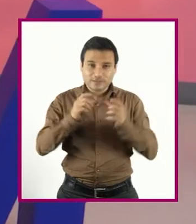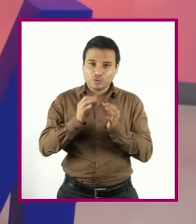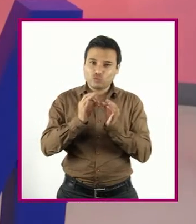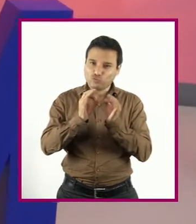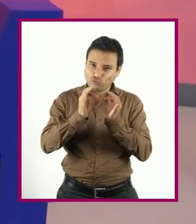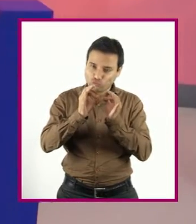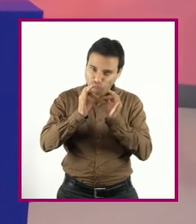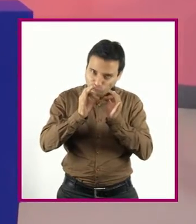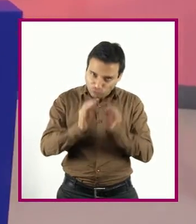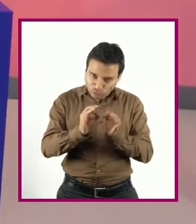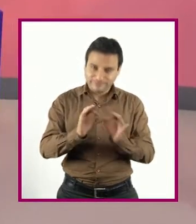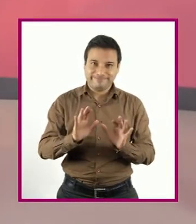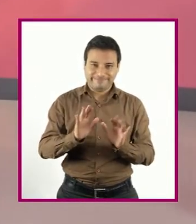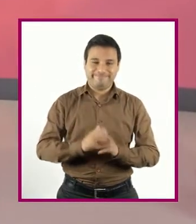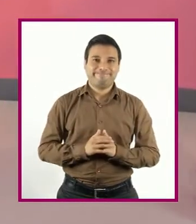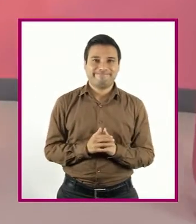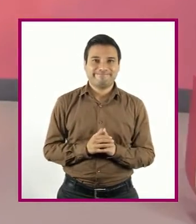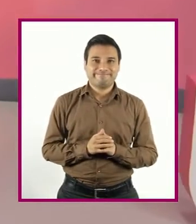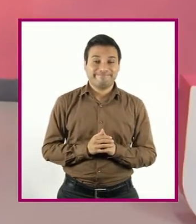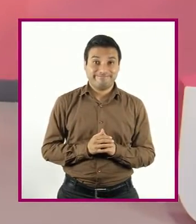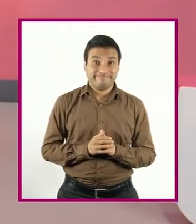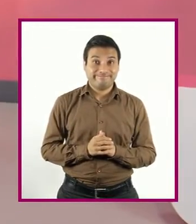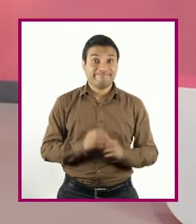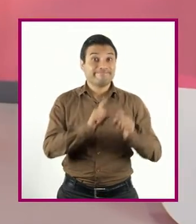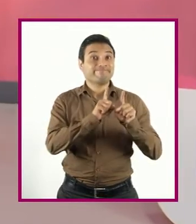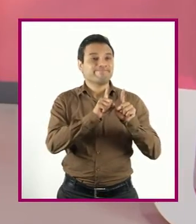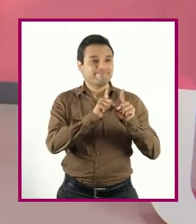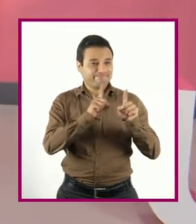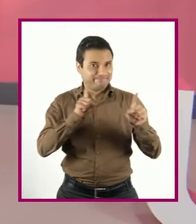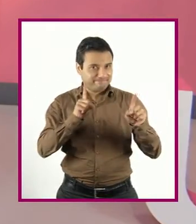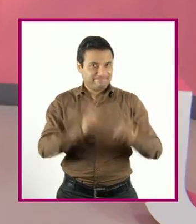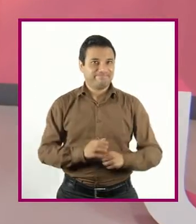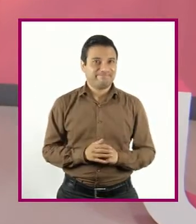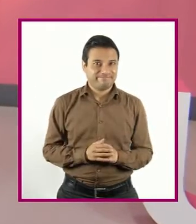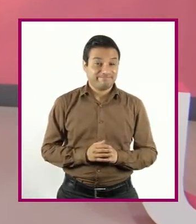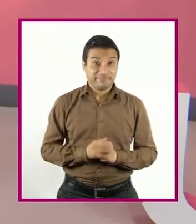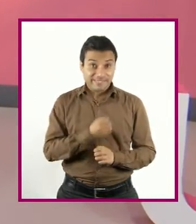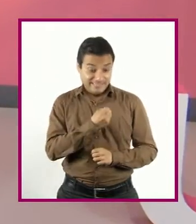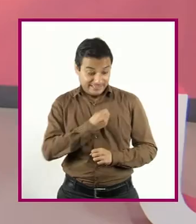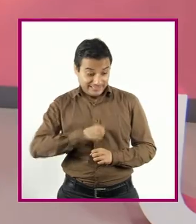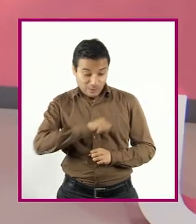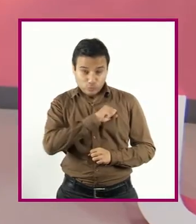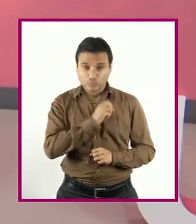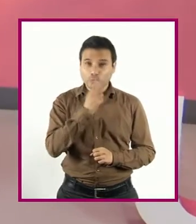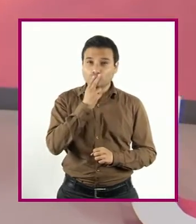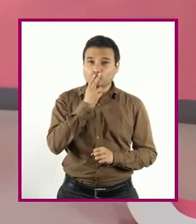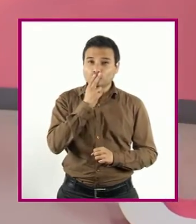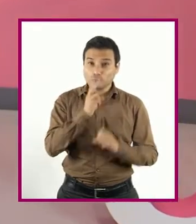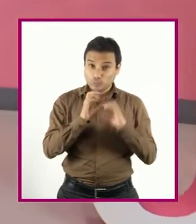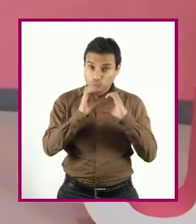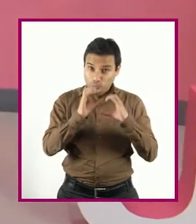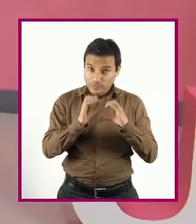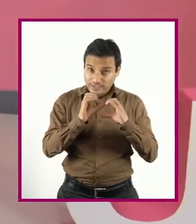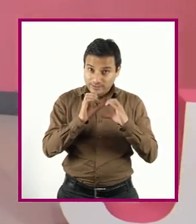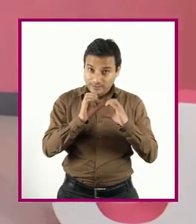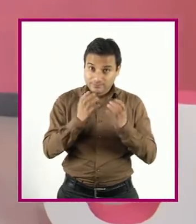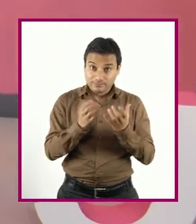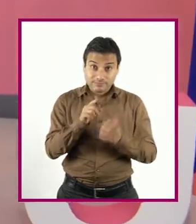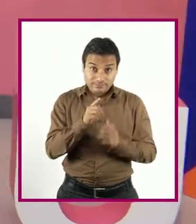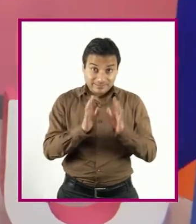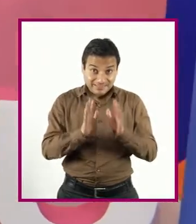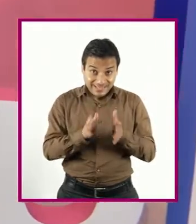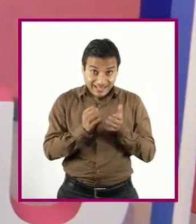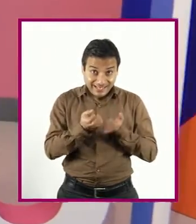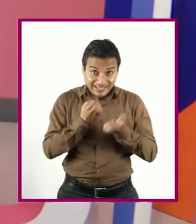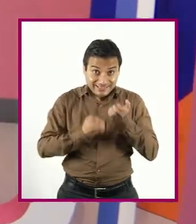que proteja nariz y boca, y guardar y pedir la sana distancia. La salud es lo primero. Además, ¿ya hicieron algo de